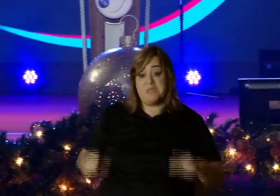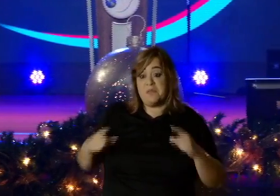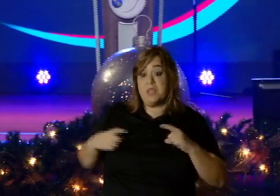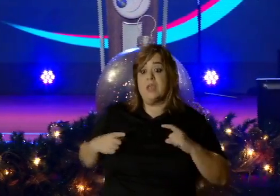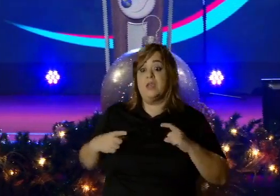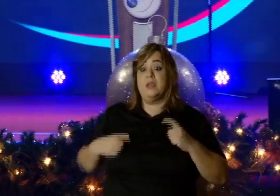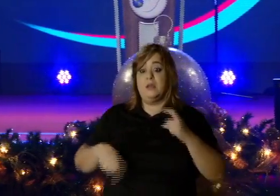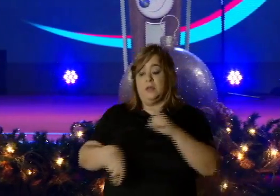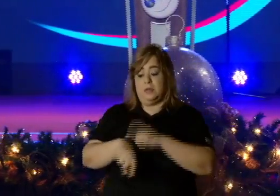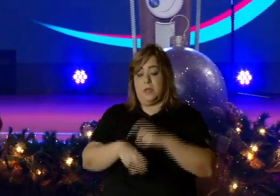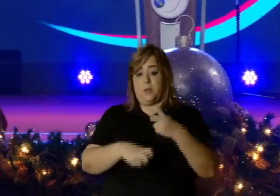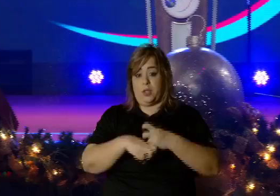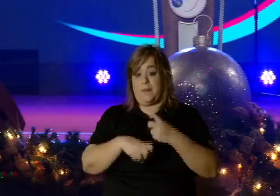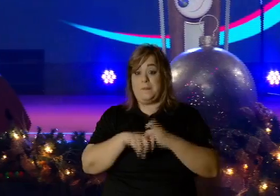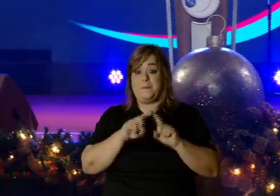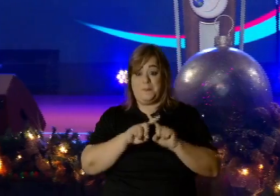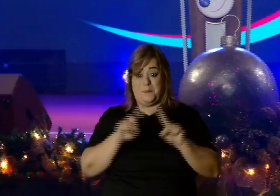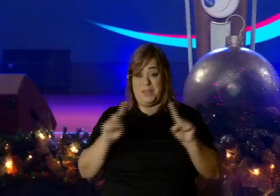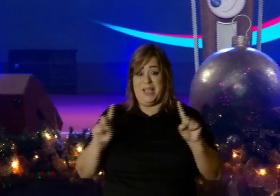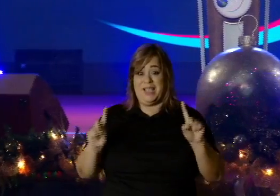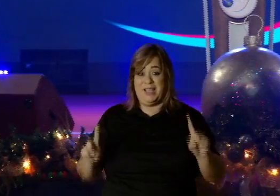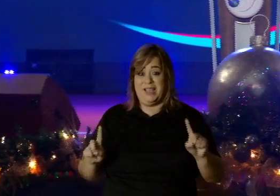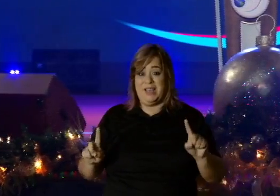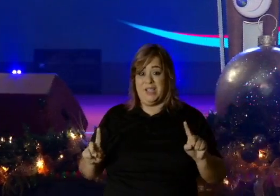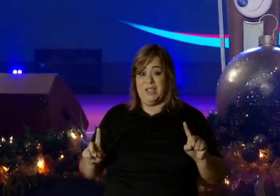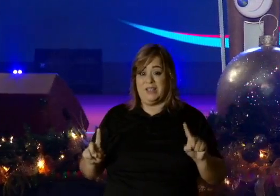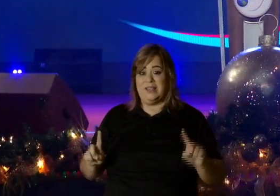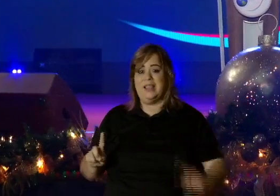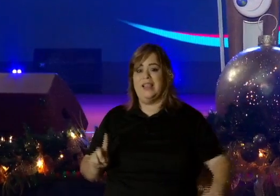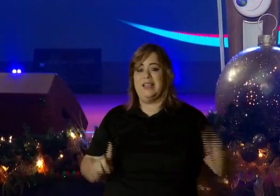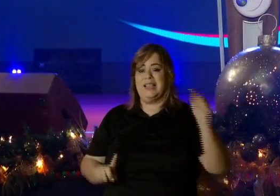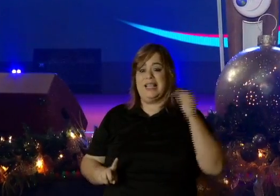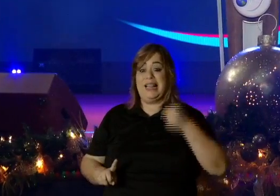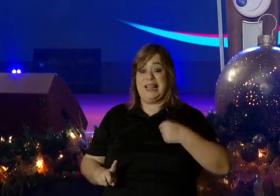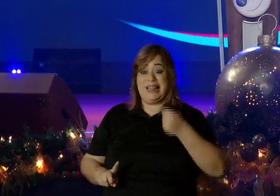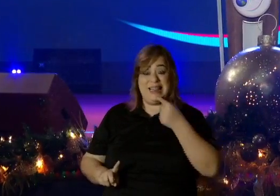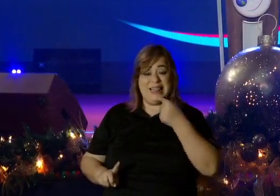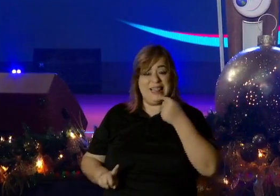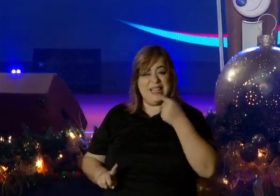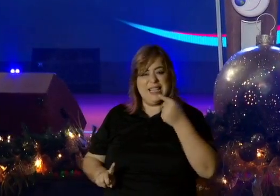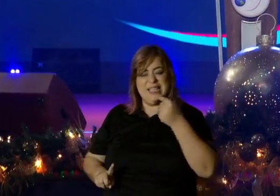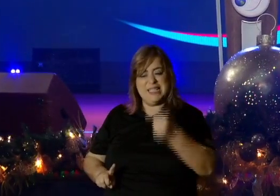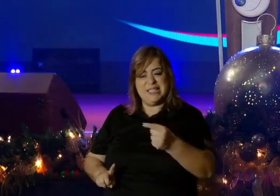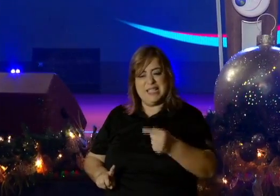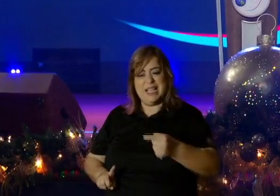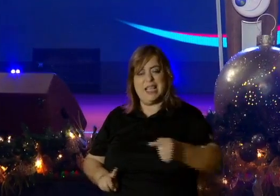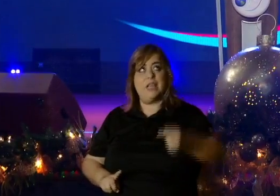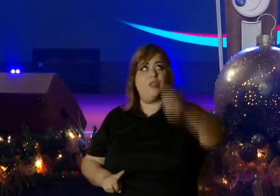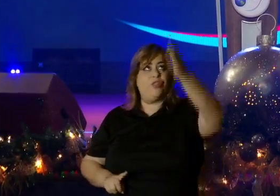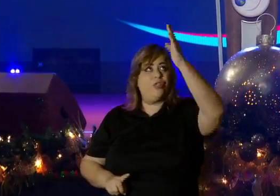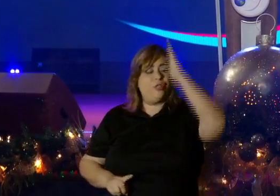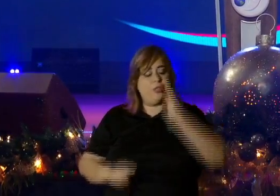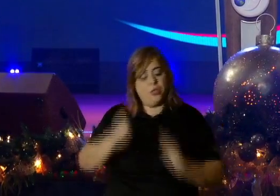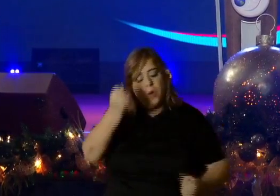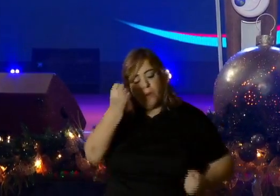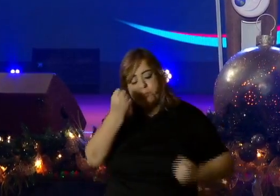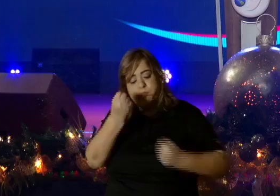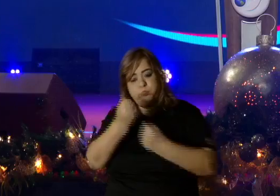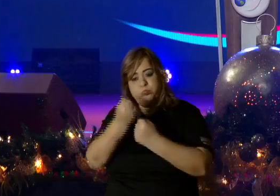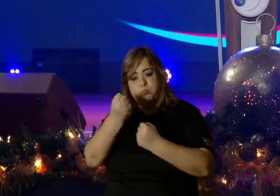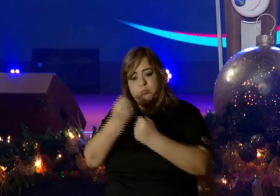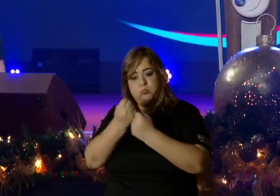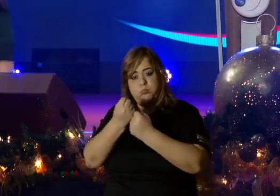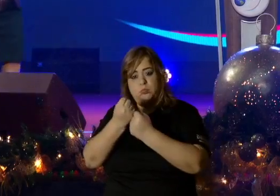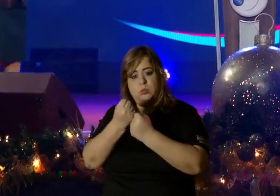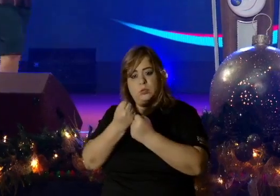difíciles, pero la diferencia estriba en que hay algo que te cubre, hay alguien que te sostiene. Dios lo afirmó cuando